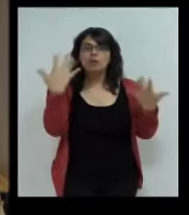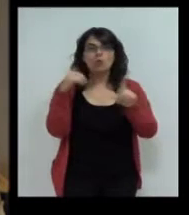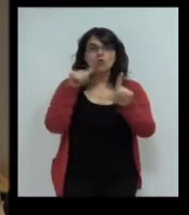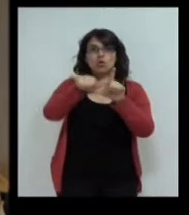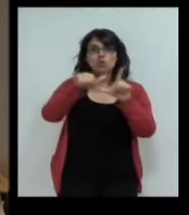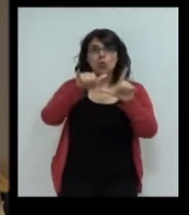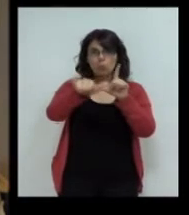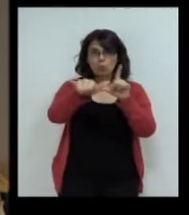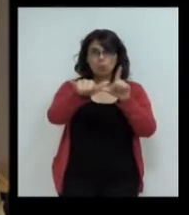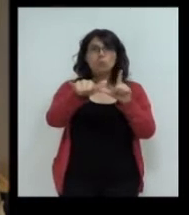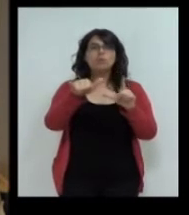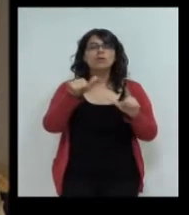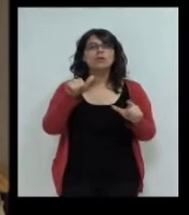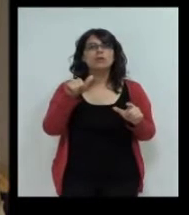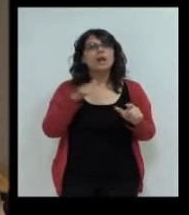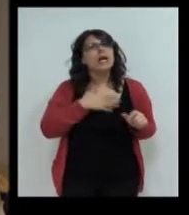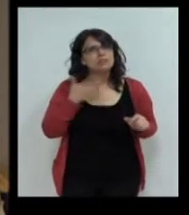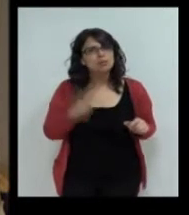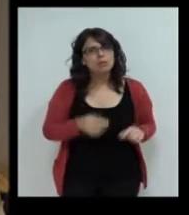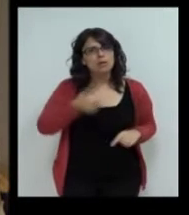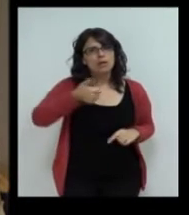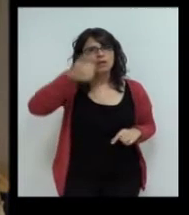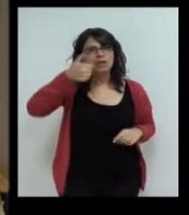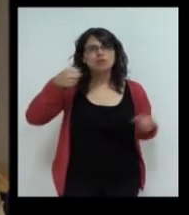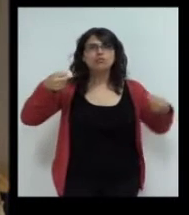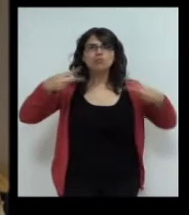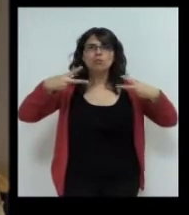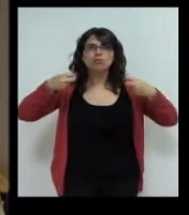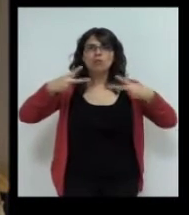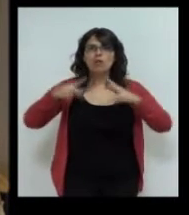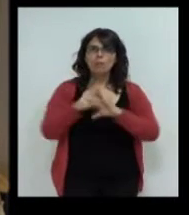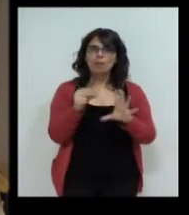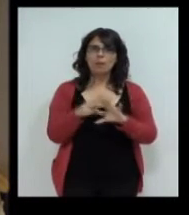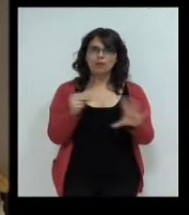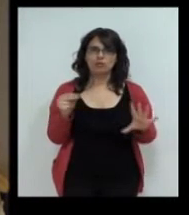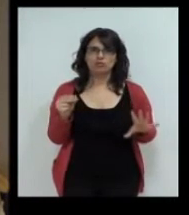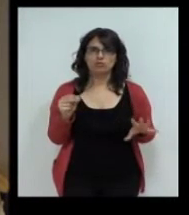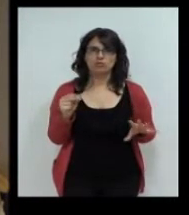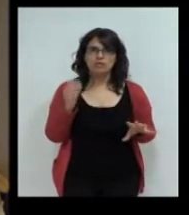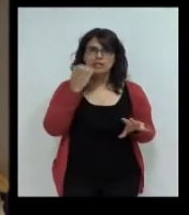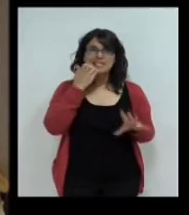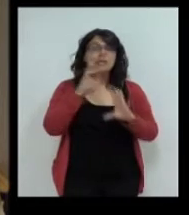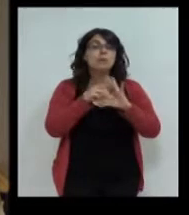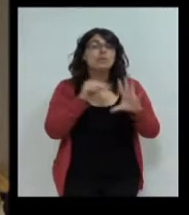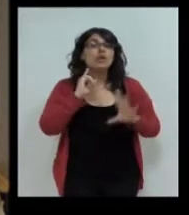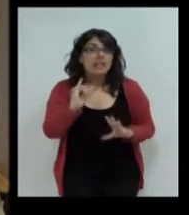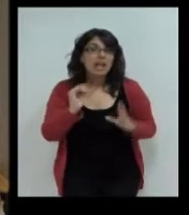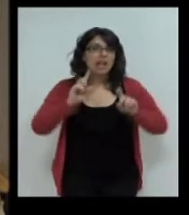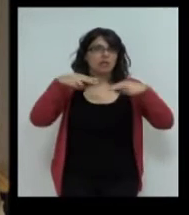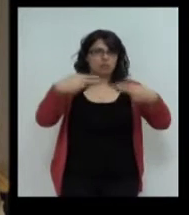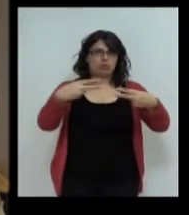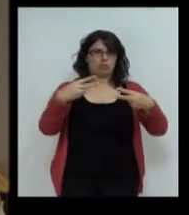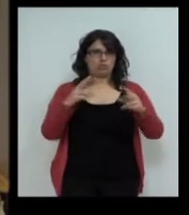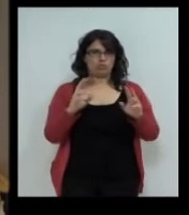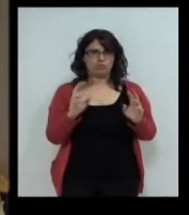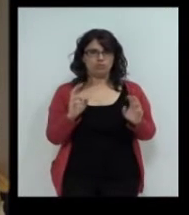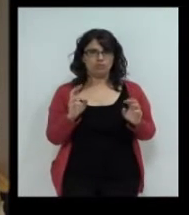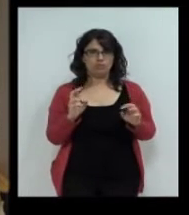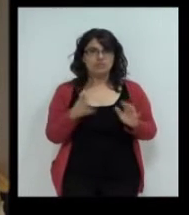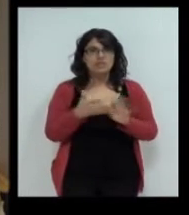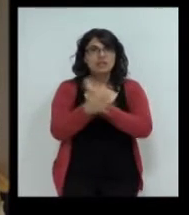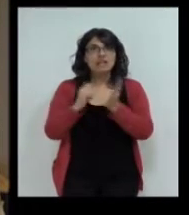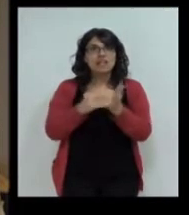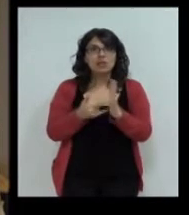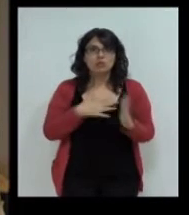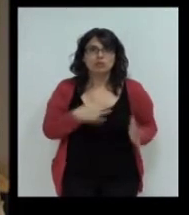es posible activar la función subtitulado de los vídeos, si el vídeo va con subtitulado. Por lo tanto, técnicamente es posible,